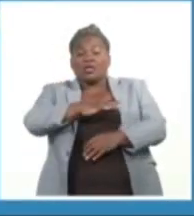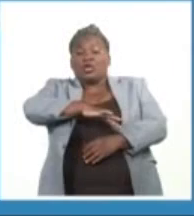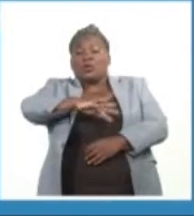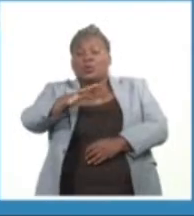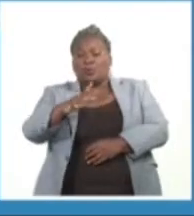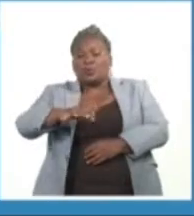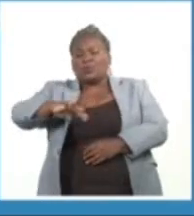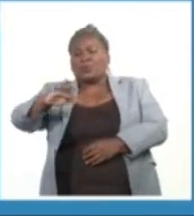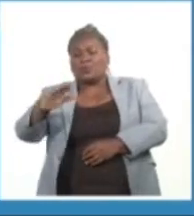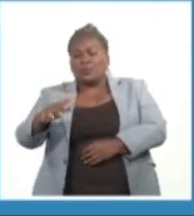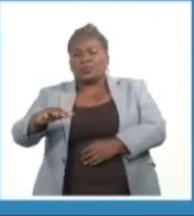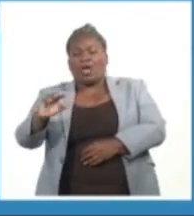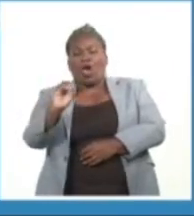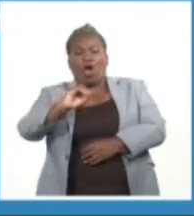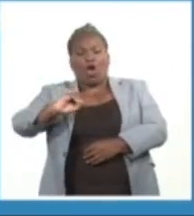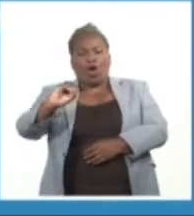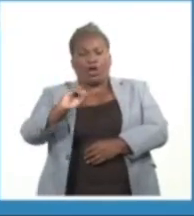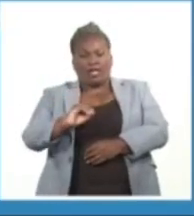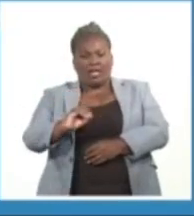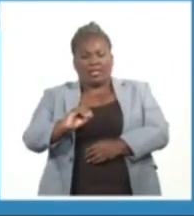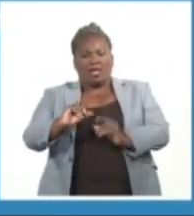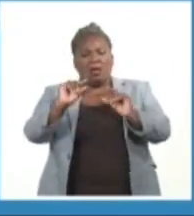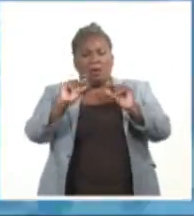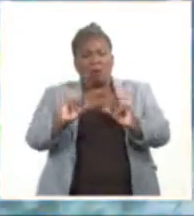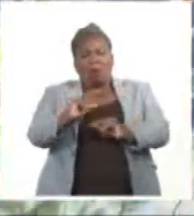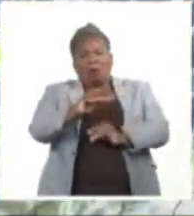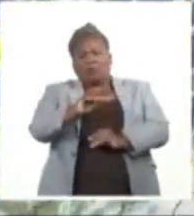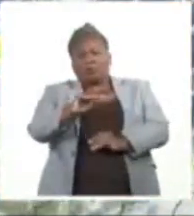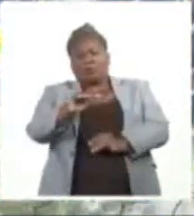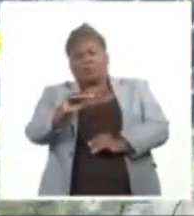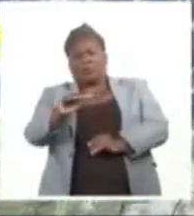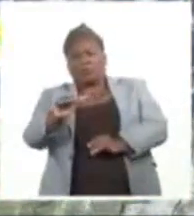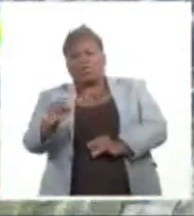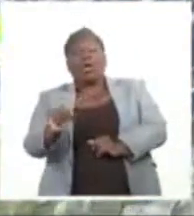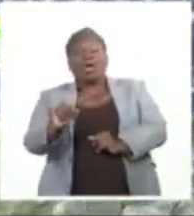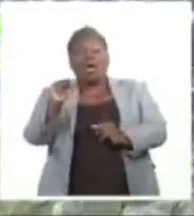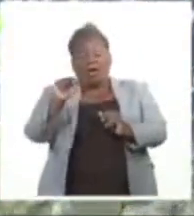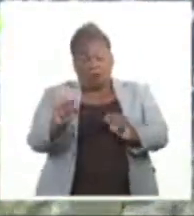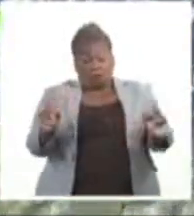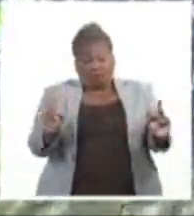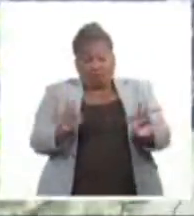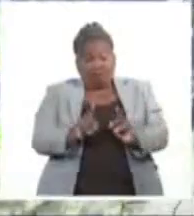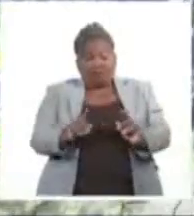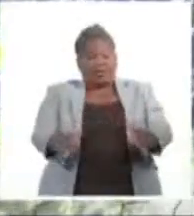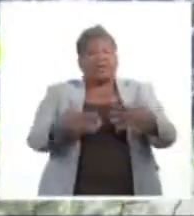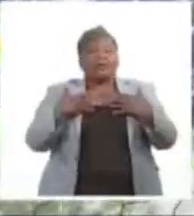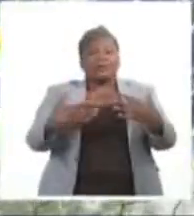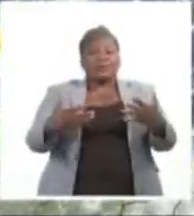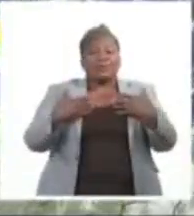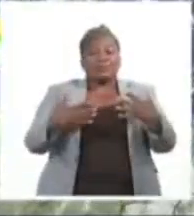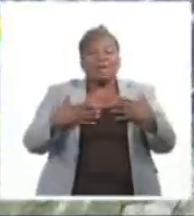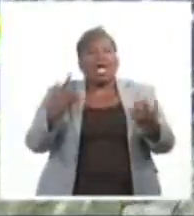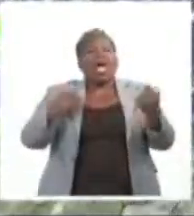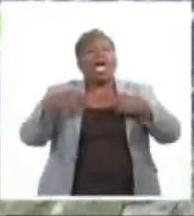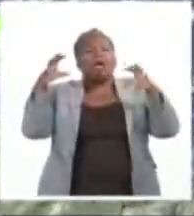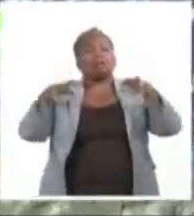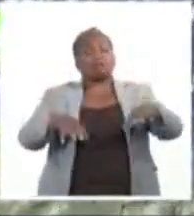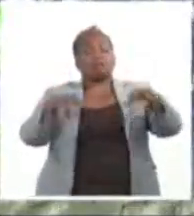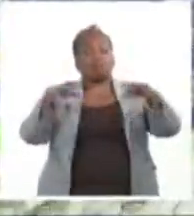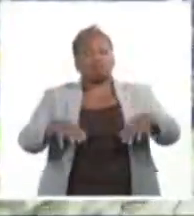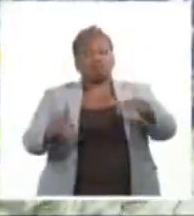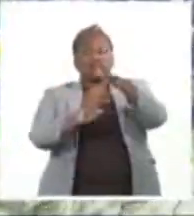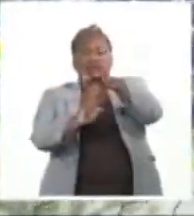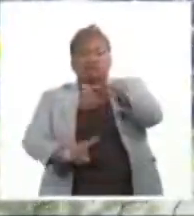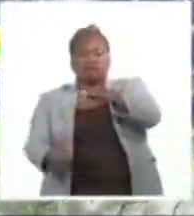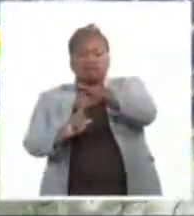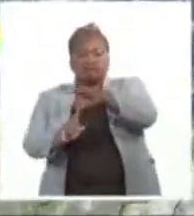norte de la región oriental y poco oleaje en el resto de las costas. En resumen, para hoy, otro día cálido con algunos chubascos y tormentas eléctricas en